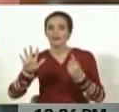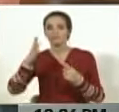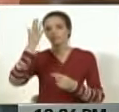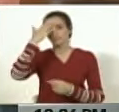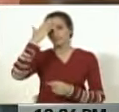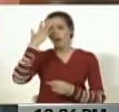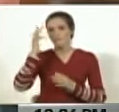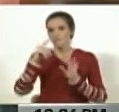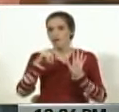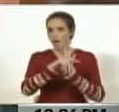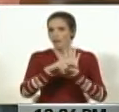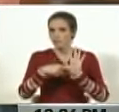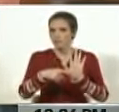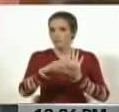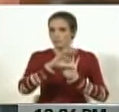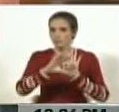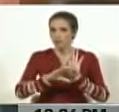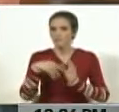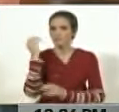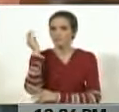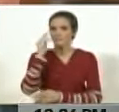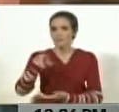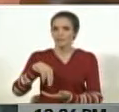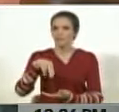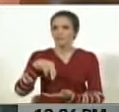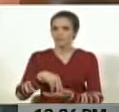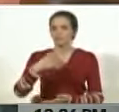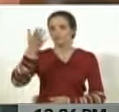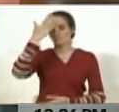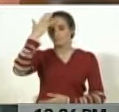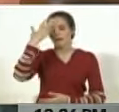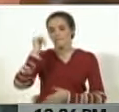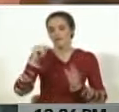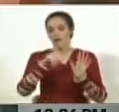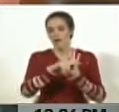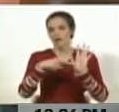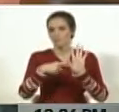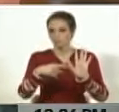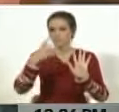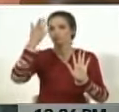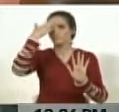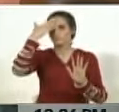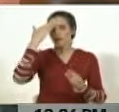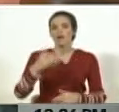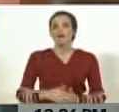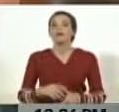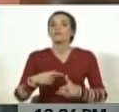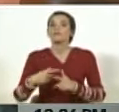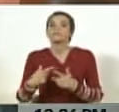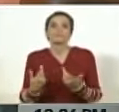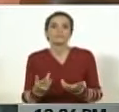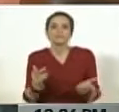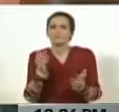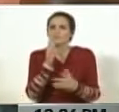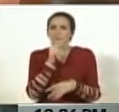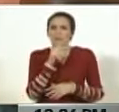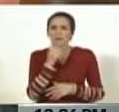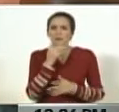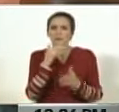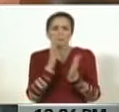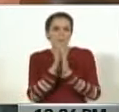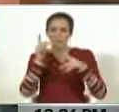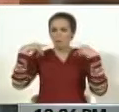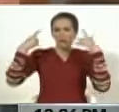que existía y que la Asamblea Nacional sabía que existía. O sea, no hay ninguna loquera,